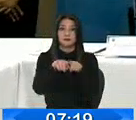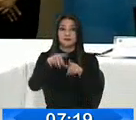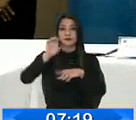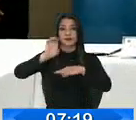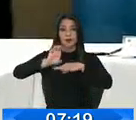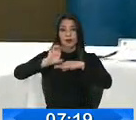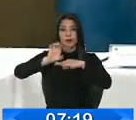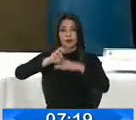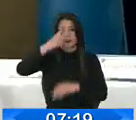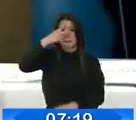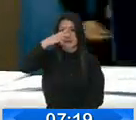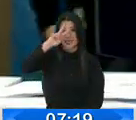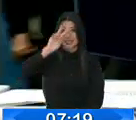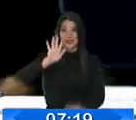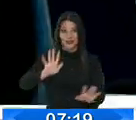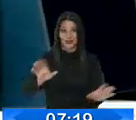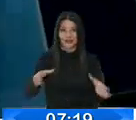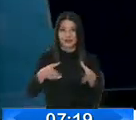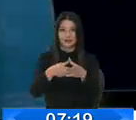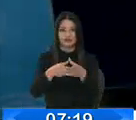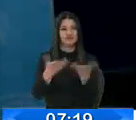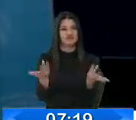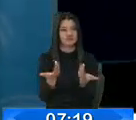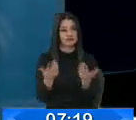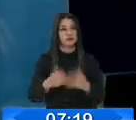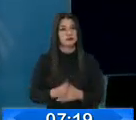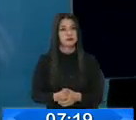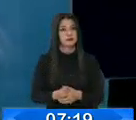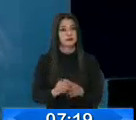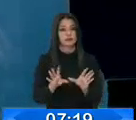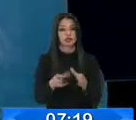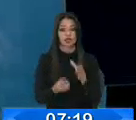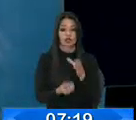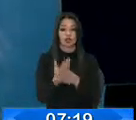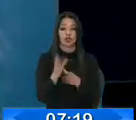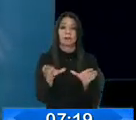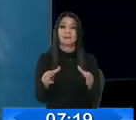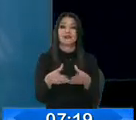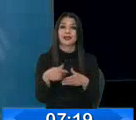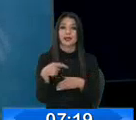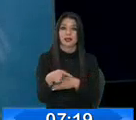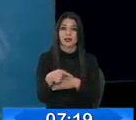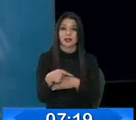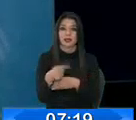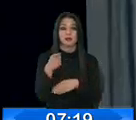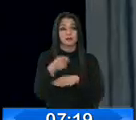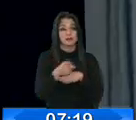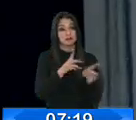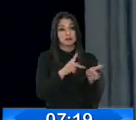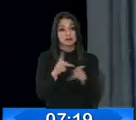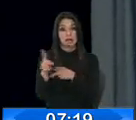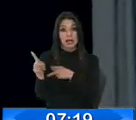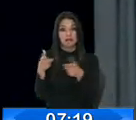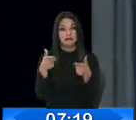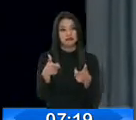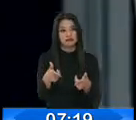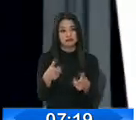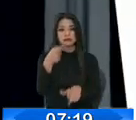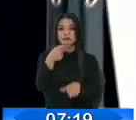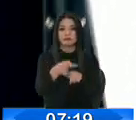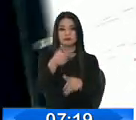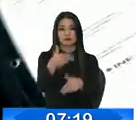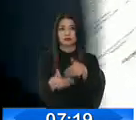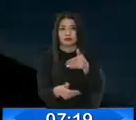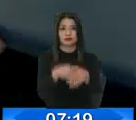entidades de México y Ecuador contempla la conformación de un comité operativo que dispondrá la planificación y seguimiento específico del